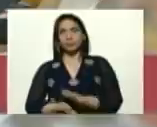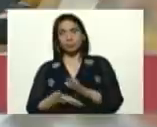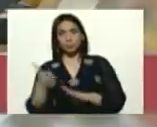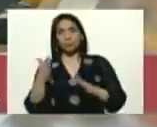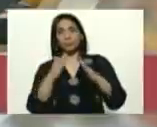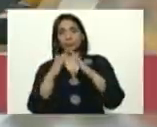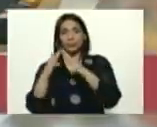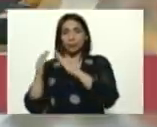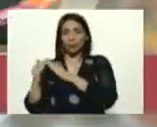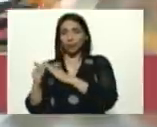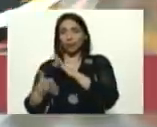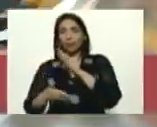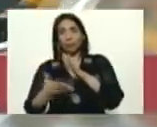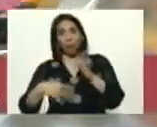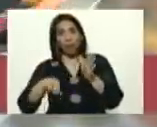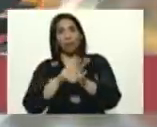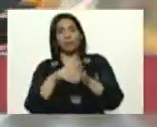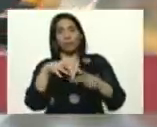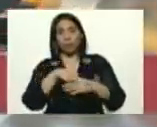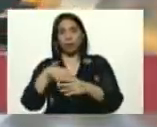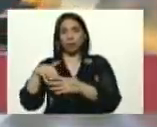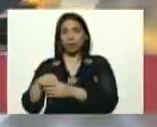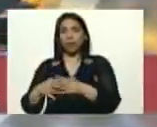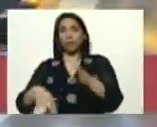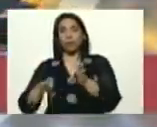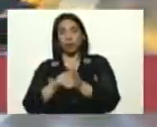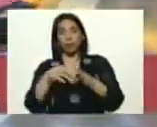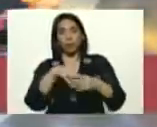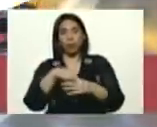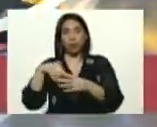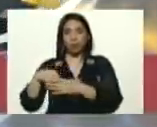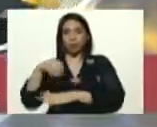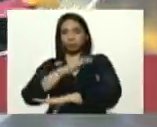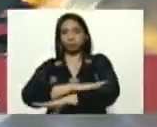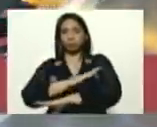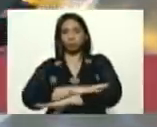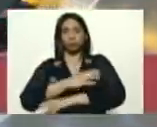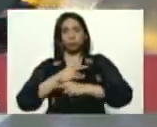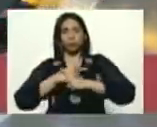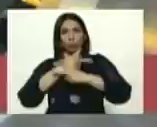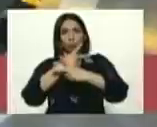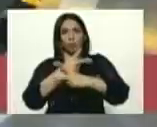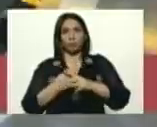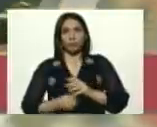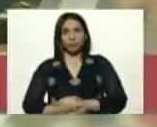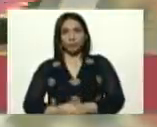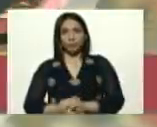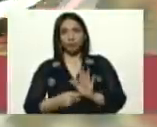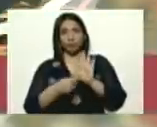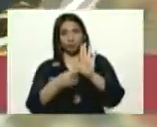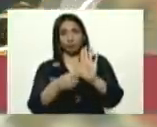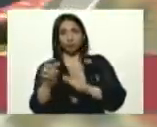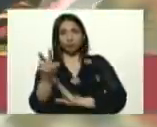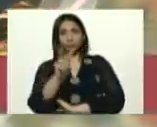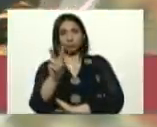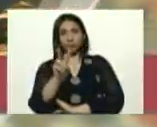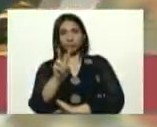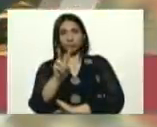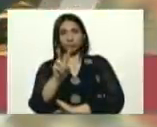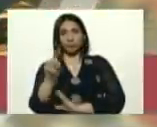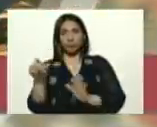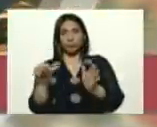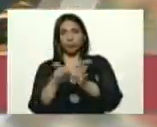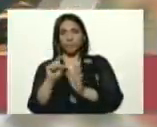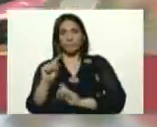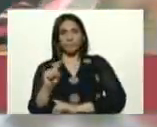vuelve a la cuarentena, vuelve a esa cuarentena disciplinada y voluntaria que ha mostrado Venezuela, donde uno